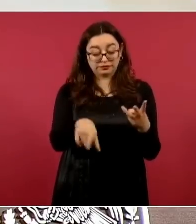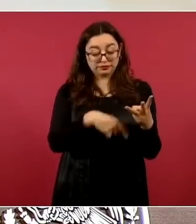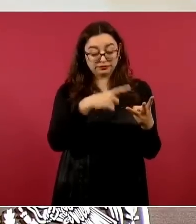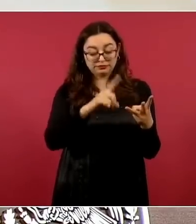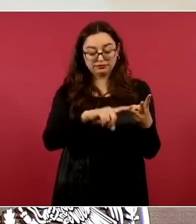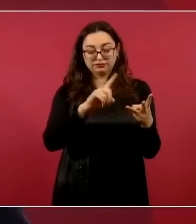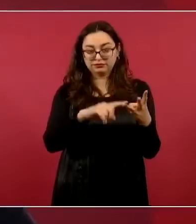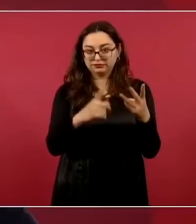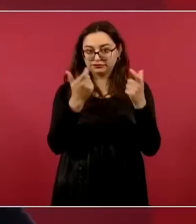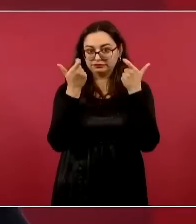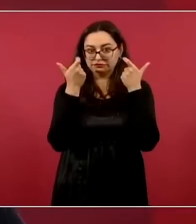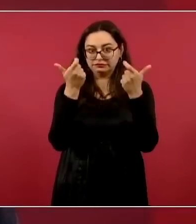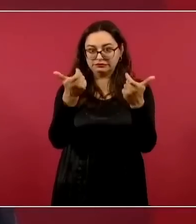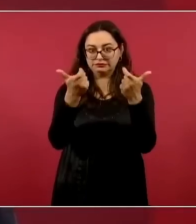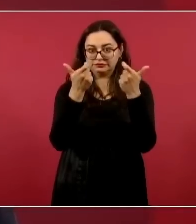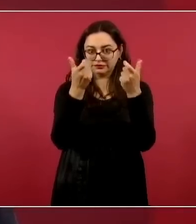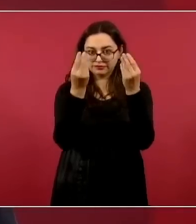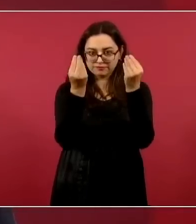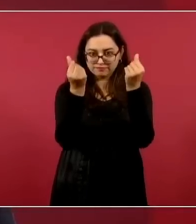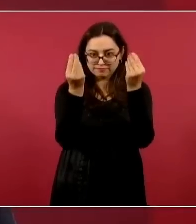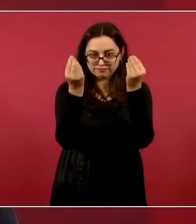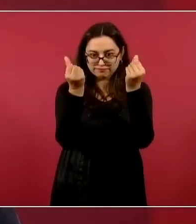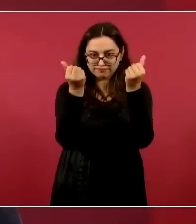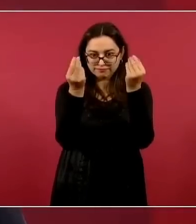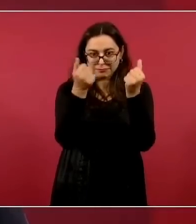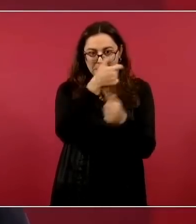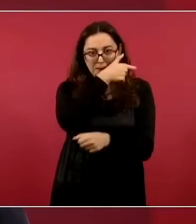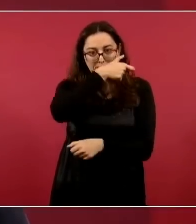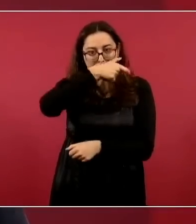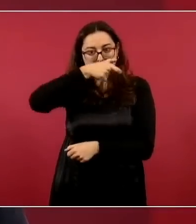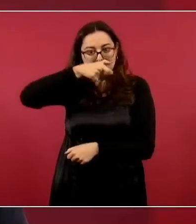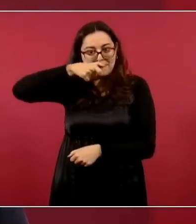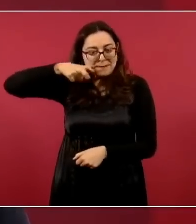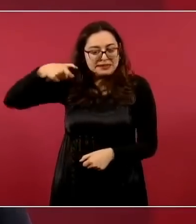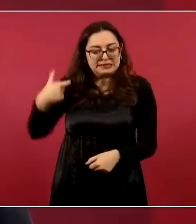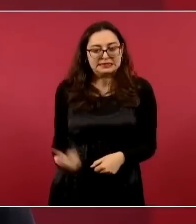es el dinero. Los billullos.